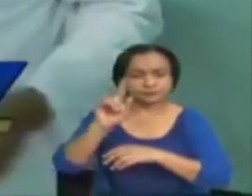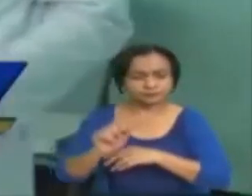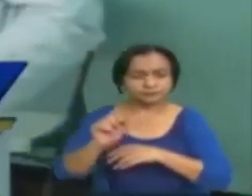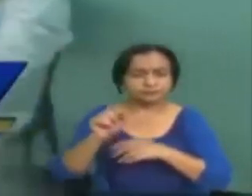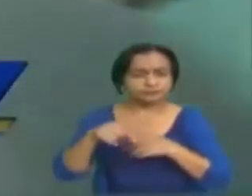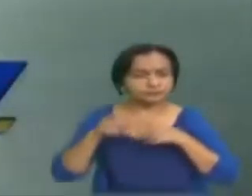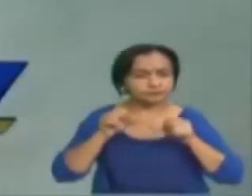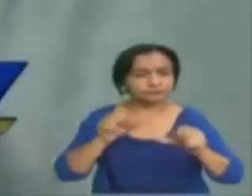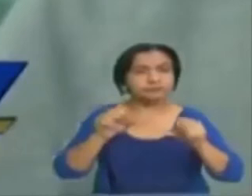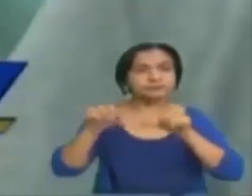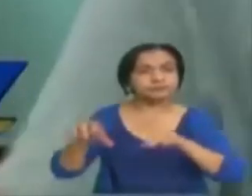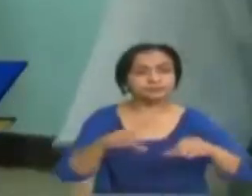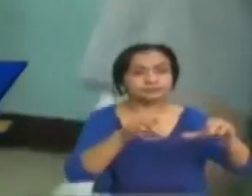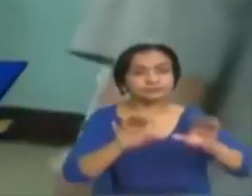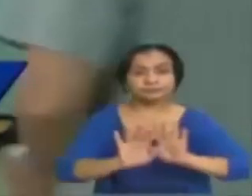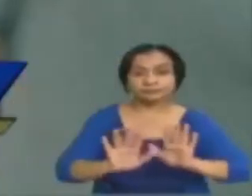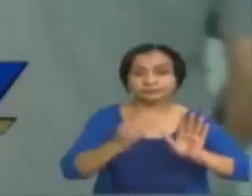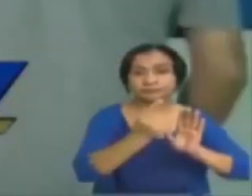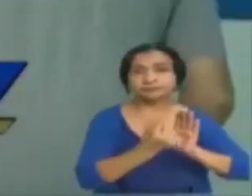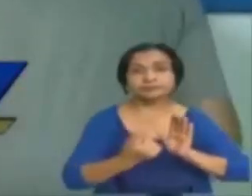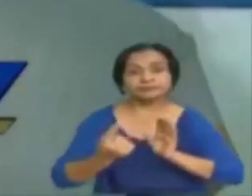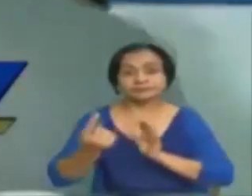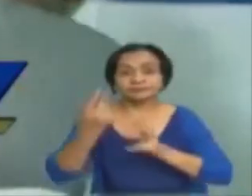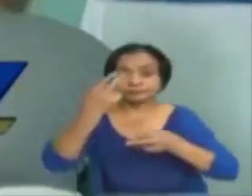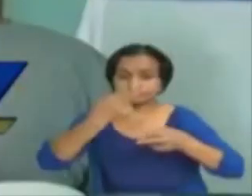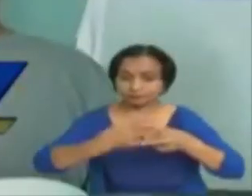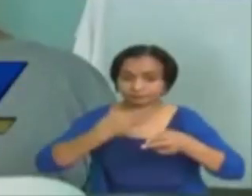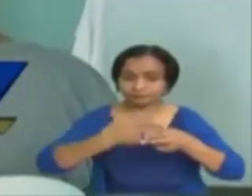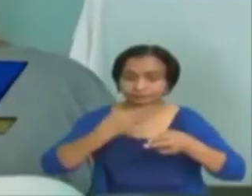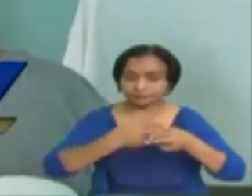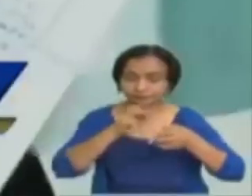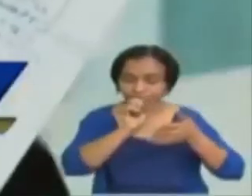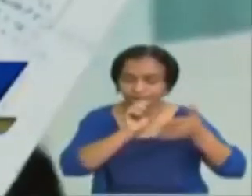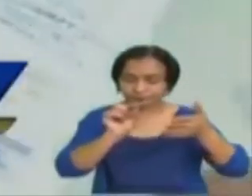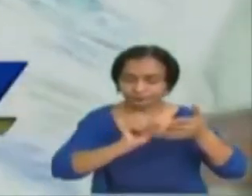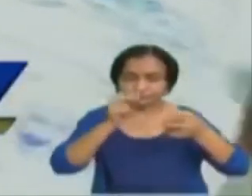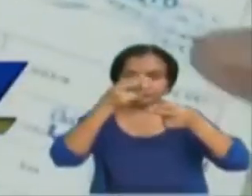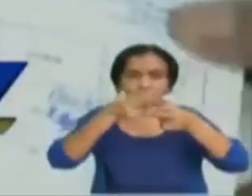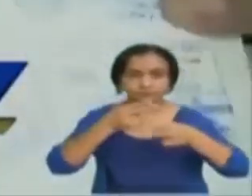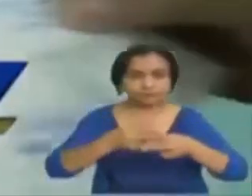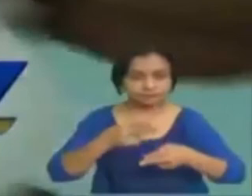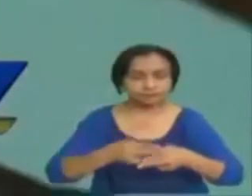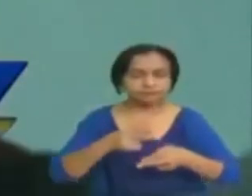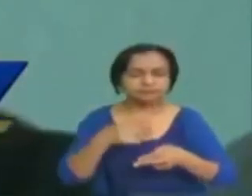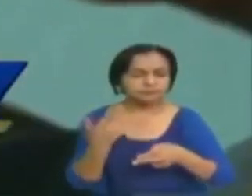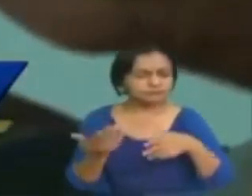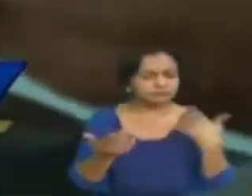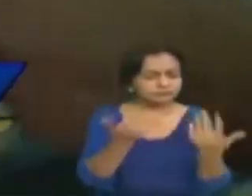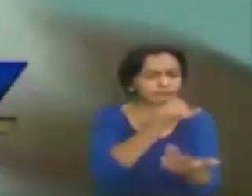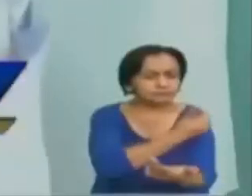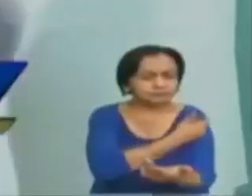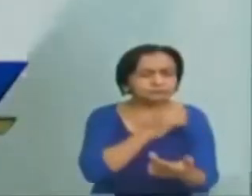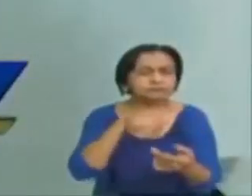Managua. Mañana vamos a dar a conocer los puntos de vacunación. Y a partir de que recibamos la vacuna Pfizer,